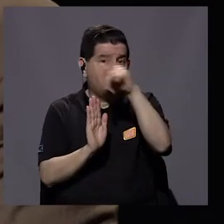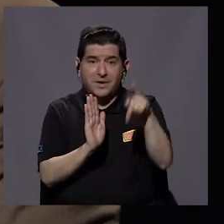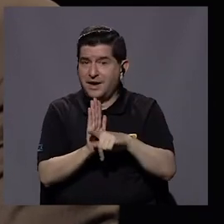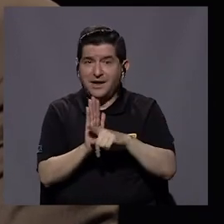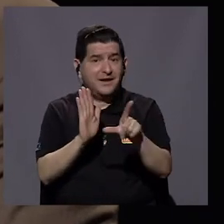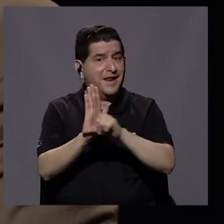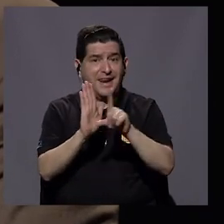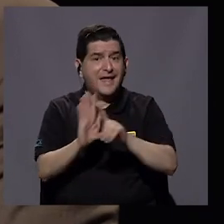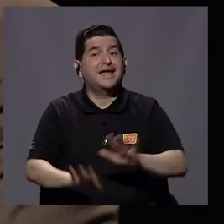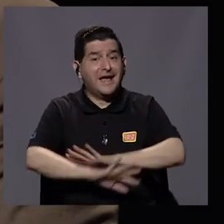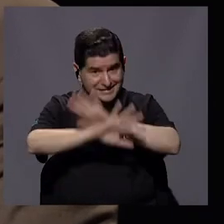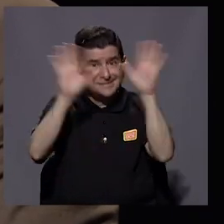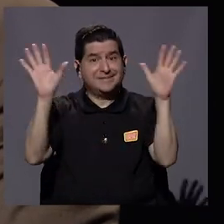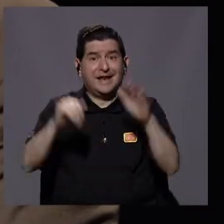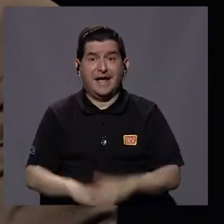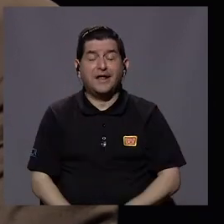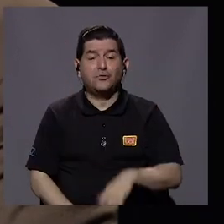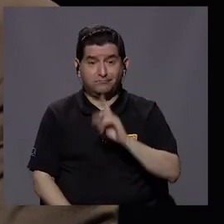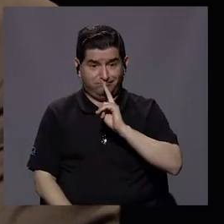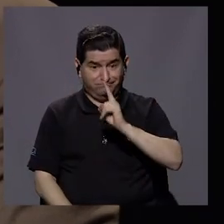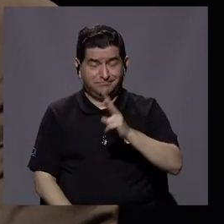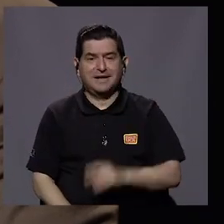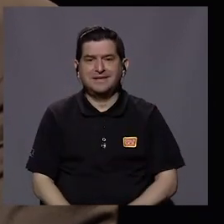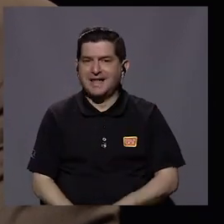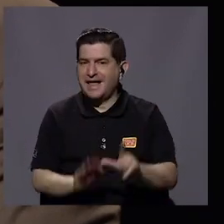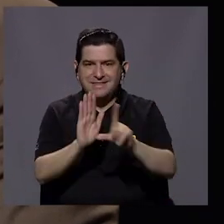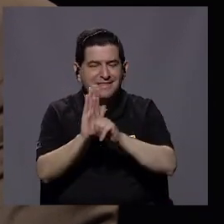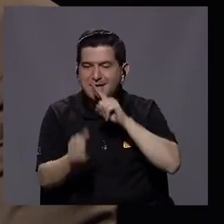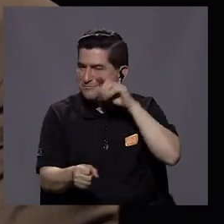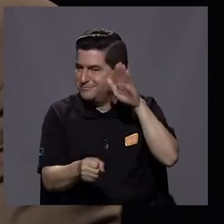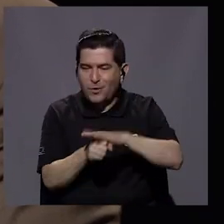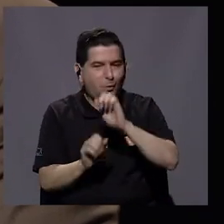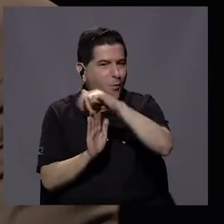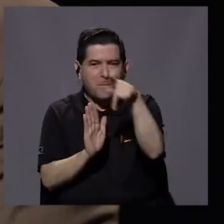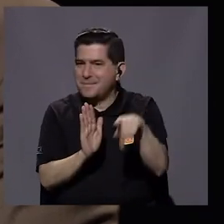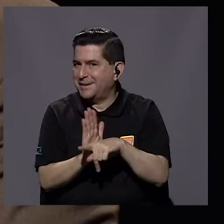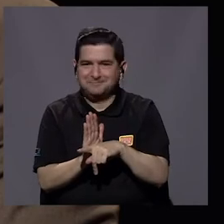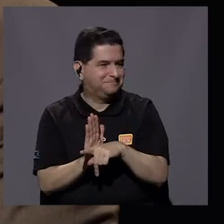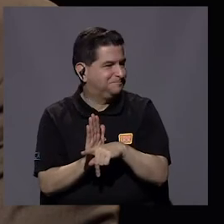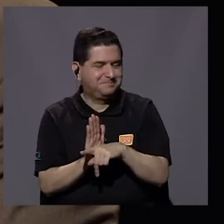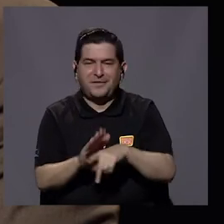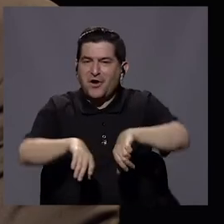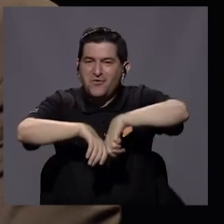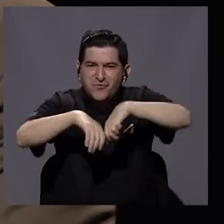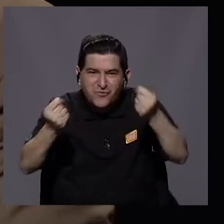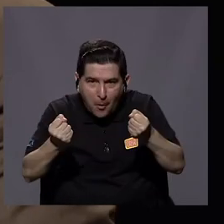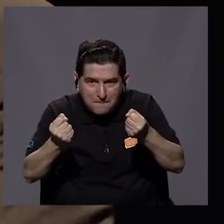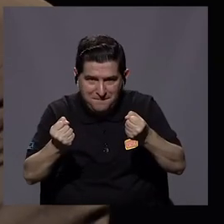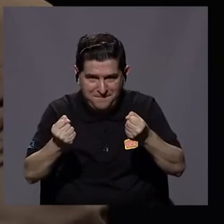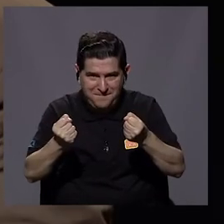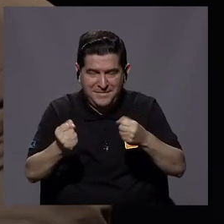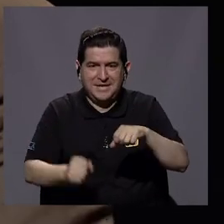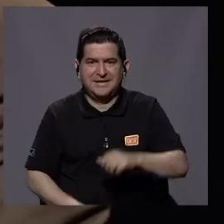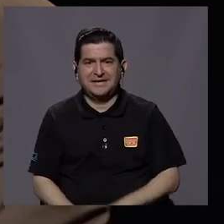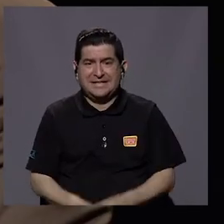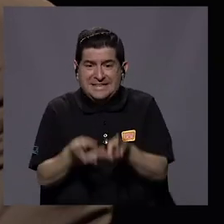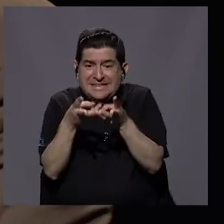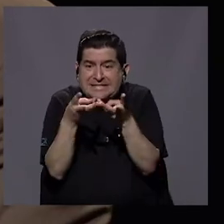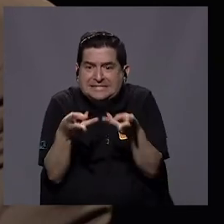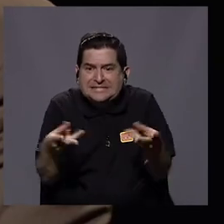de la ley, por ejemplo. Es claro, contundente, lo ha dicho y es cierto. Es una ley inconstitucional que justamente desquebraja, desborona,